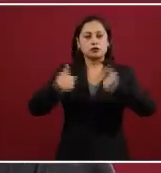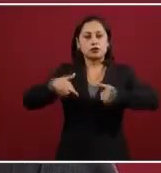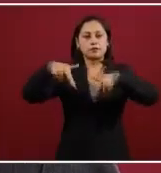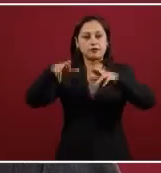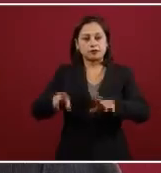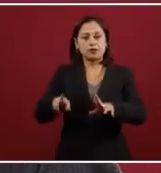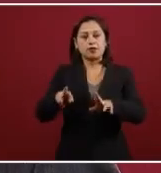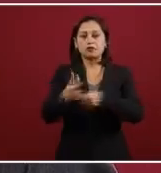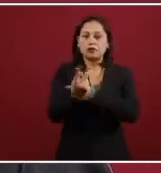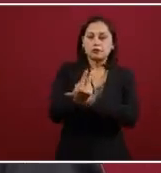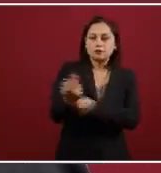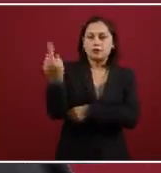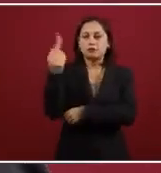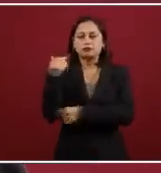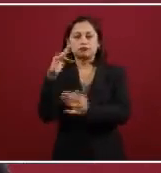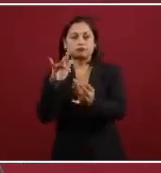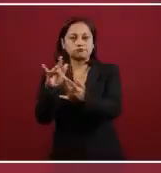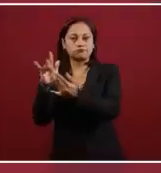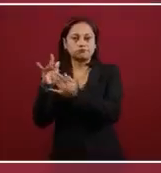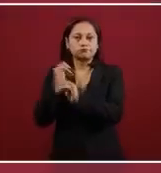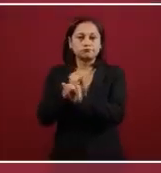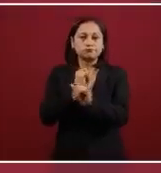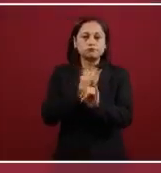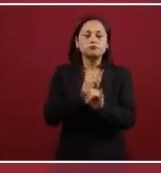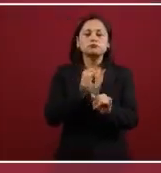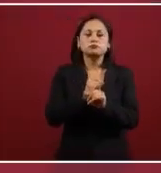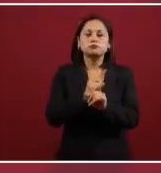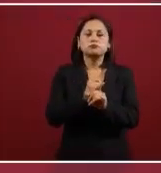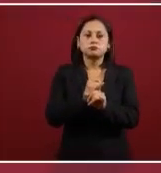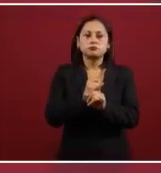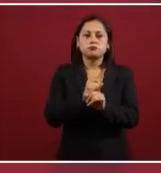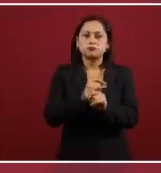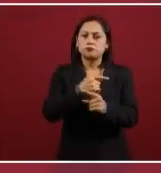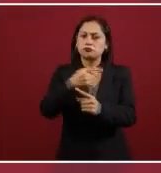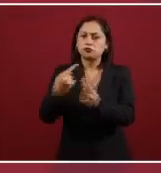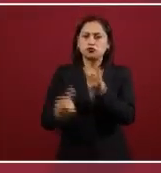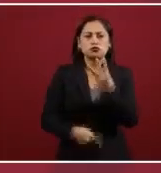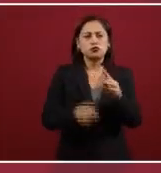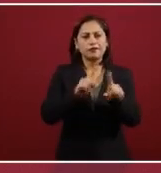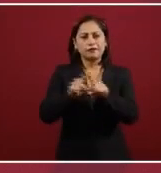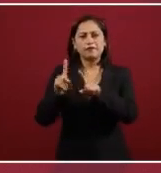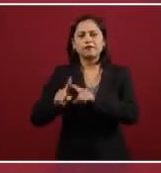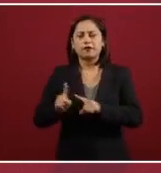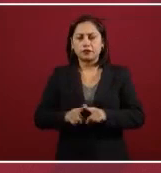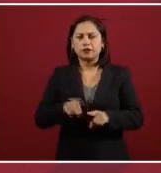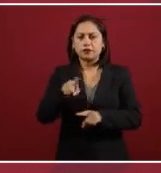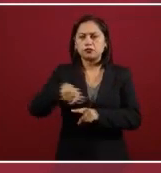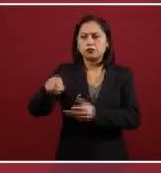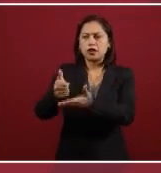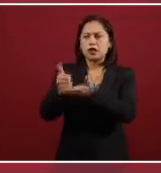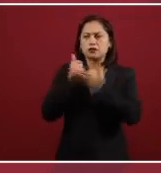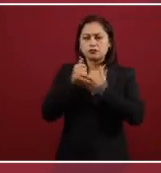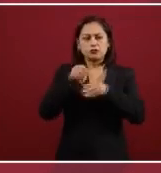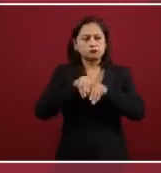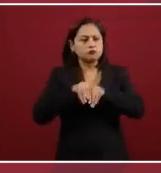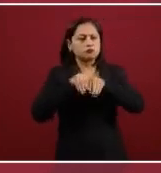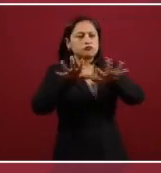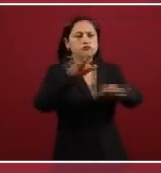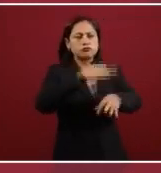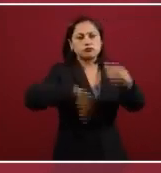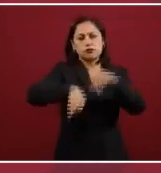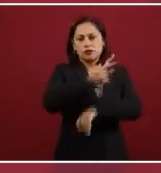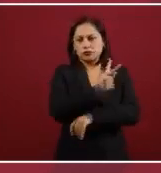medios de información, tanto de medios convencionales como de las redes sociales. Nada